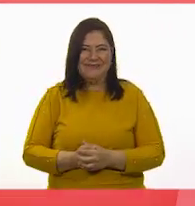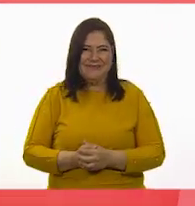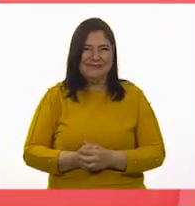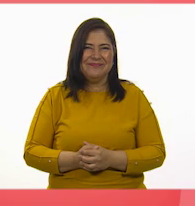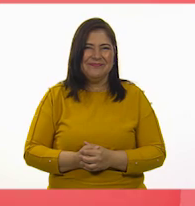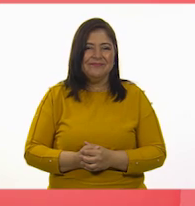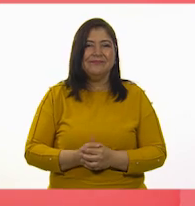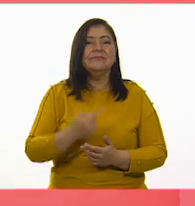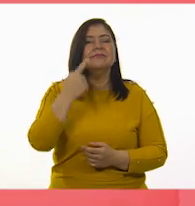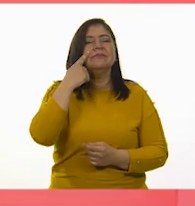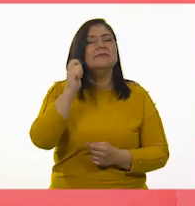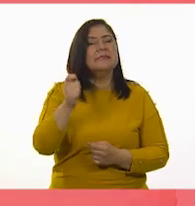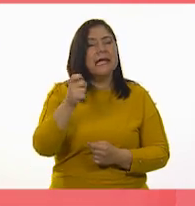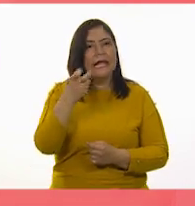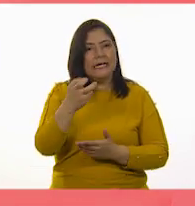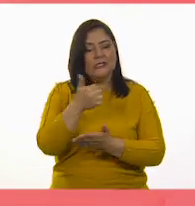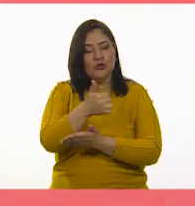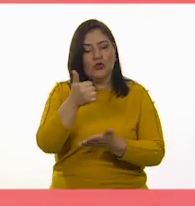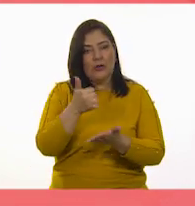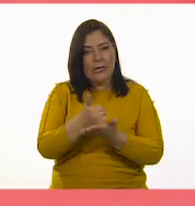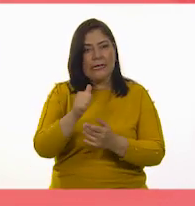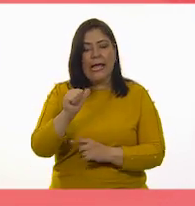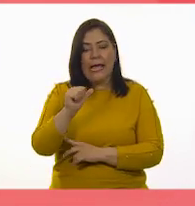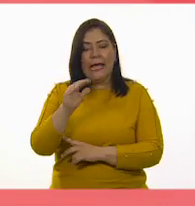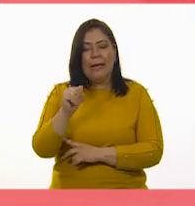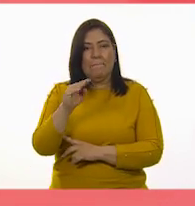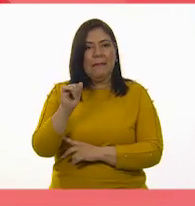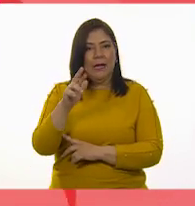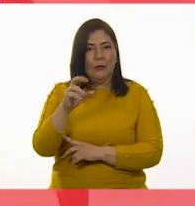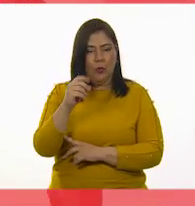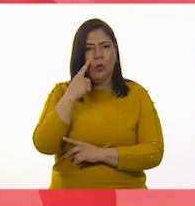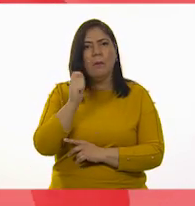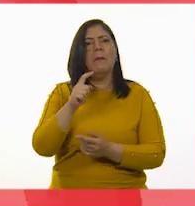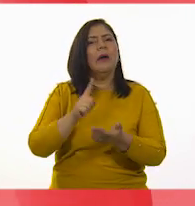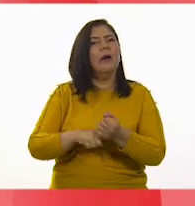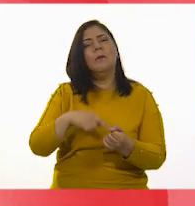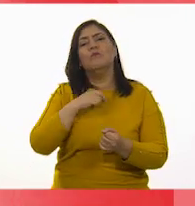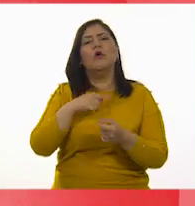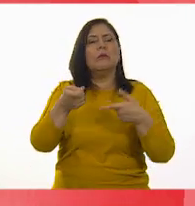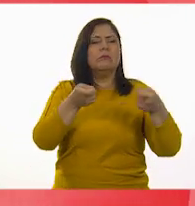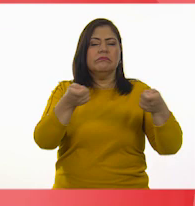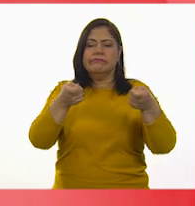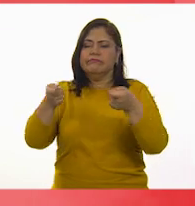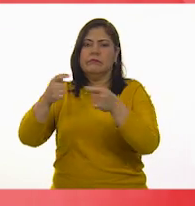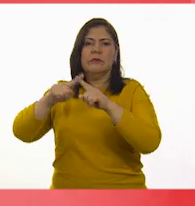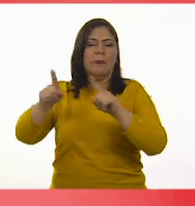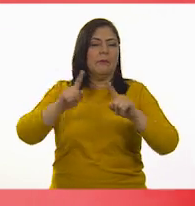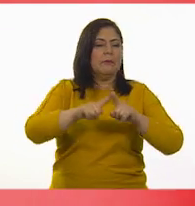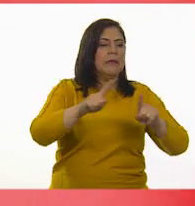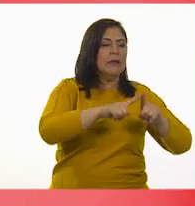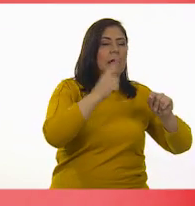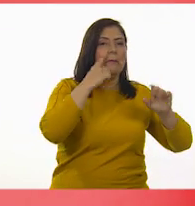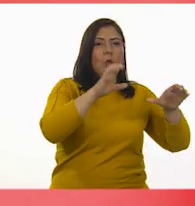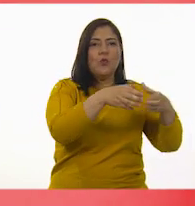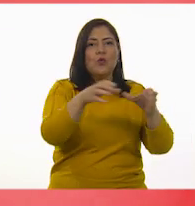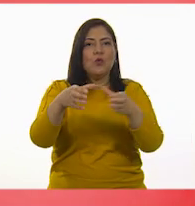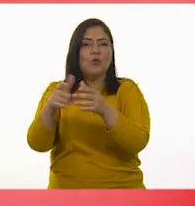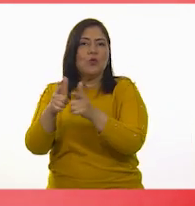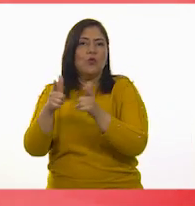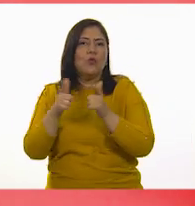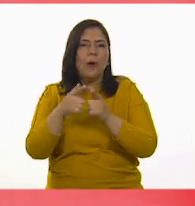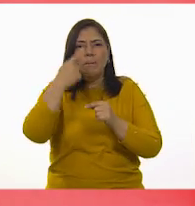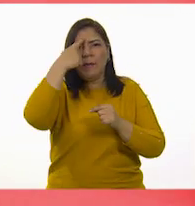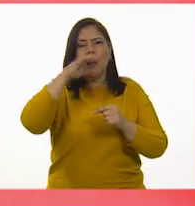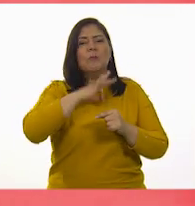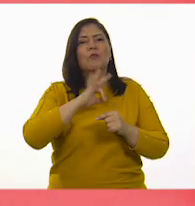El objetivo de fundar esta ciudad, Acámbaro, fue el poder controlar mejor los diversos grupos indígenas de la región bajo el mando de autoridades civiles